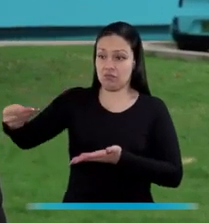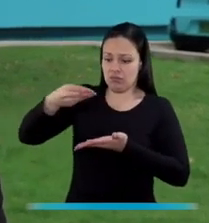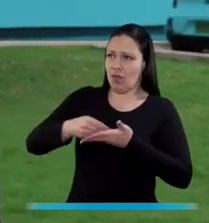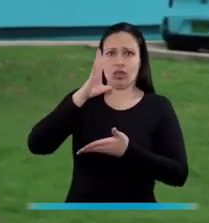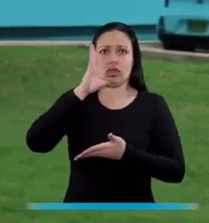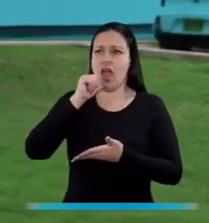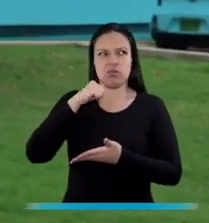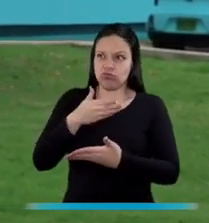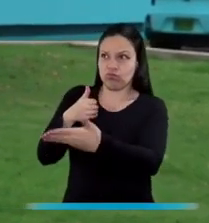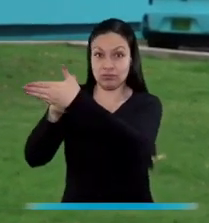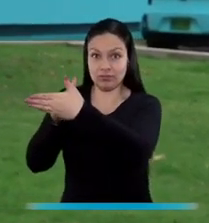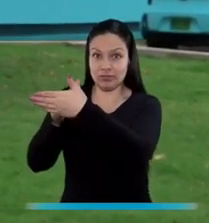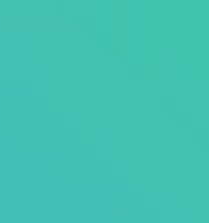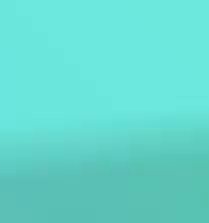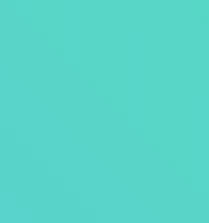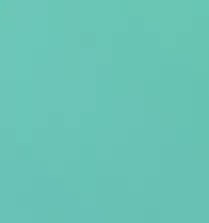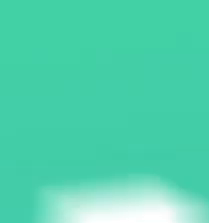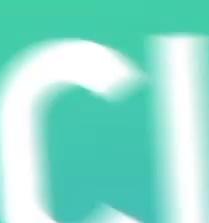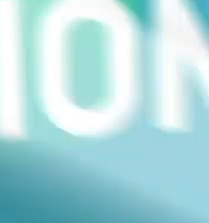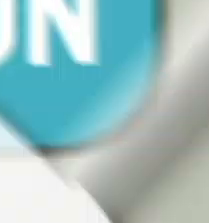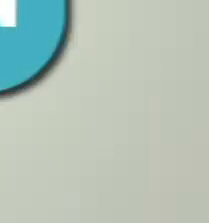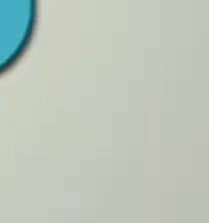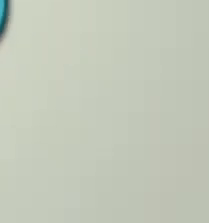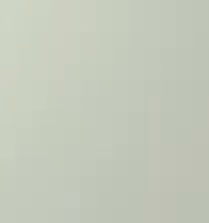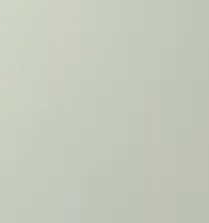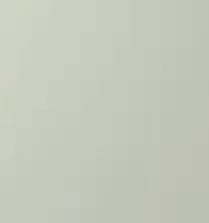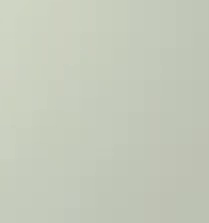¿Les han incumplido un pago y han pensado en demandar?